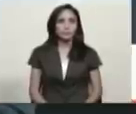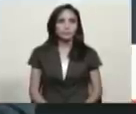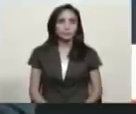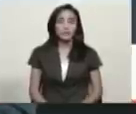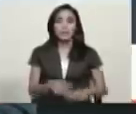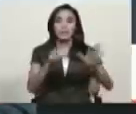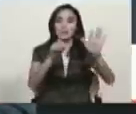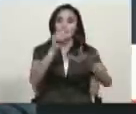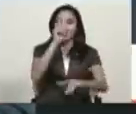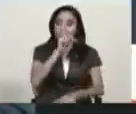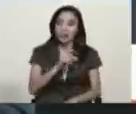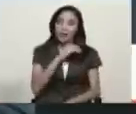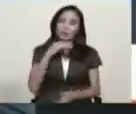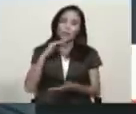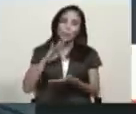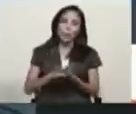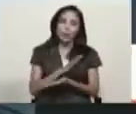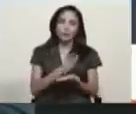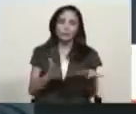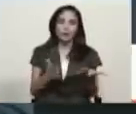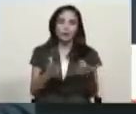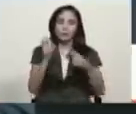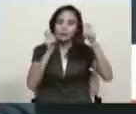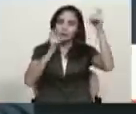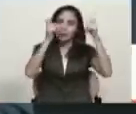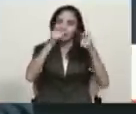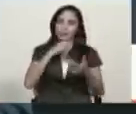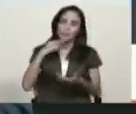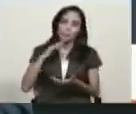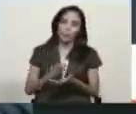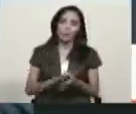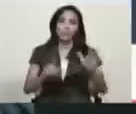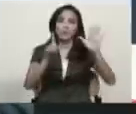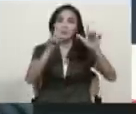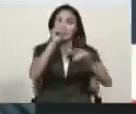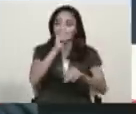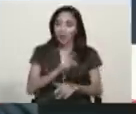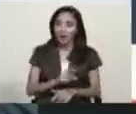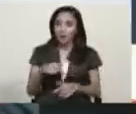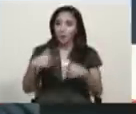del cambio de paisaje, de la partida, la inmortalidad de nuestro comandante Chávez.